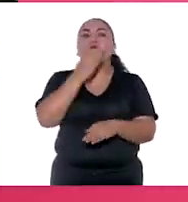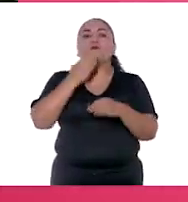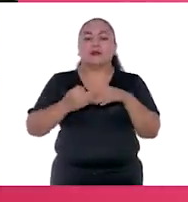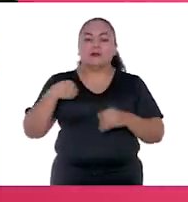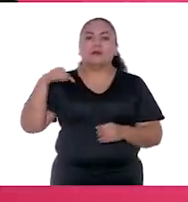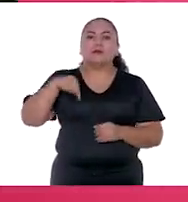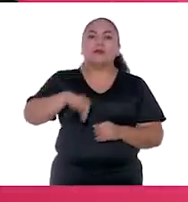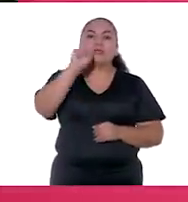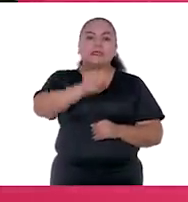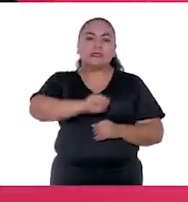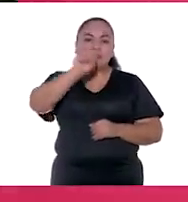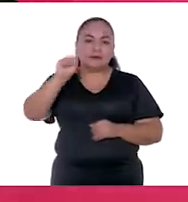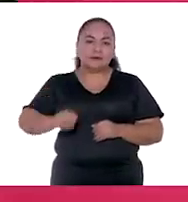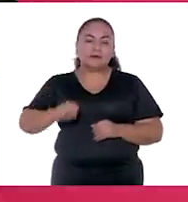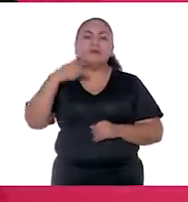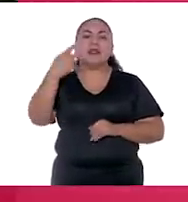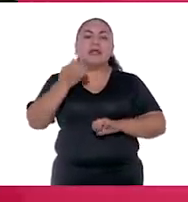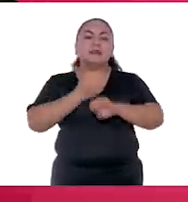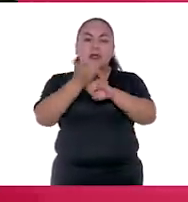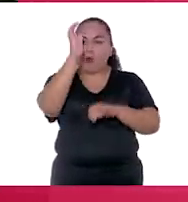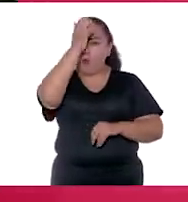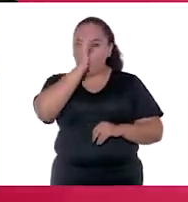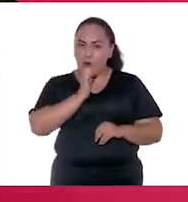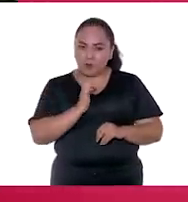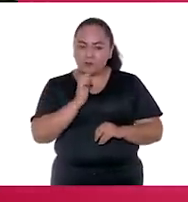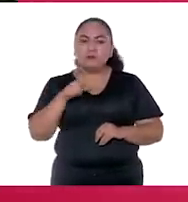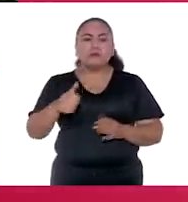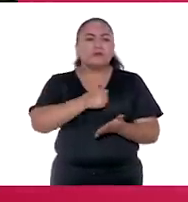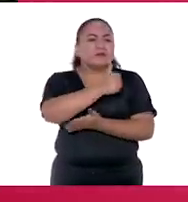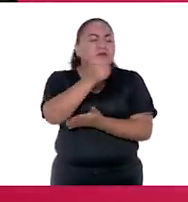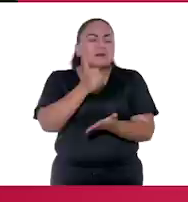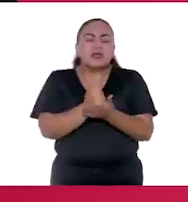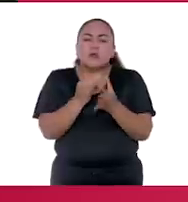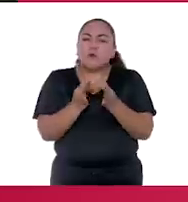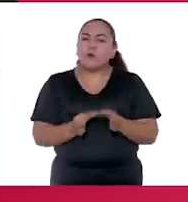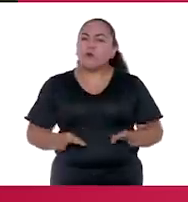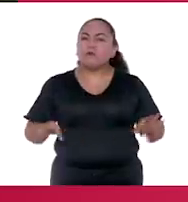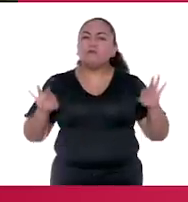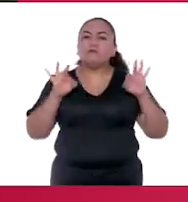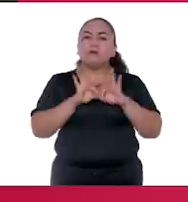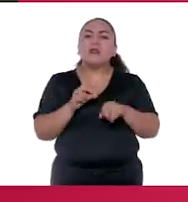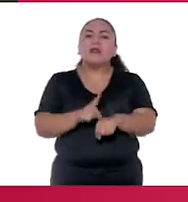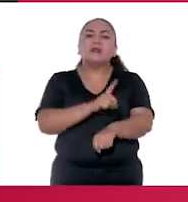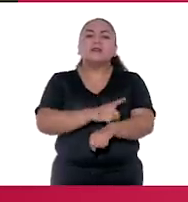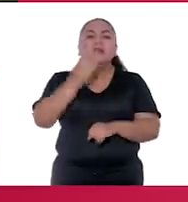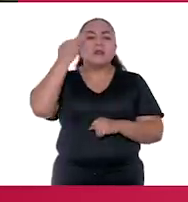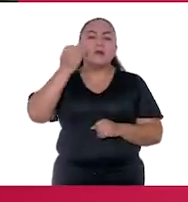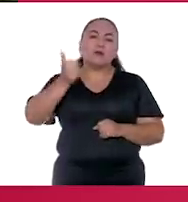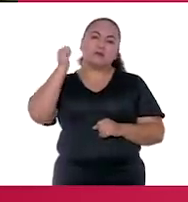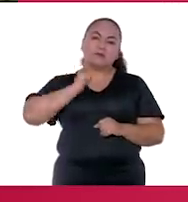Saltillo, capital del estado de Coahuila, que ha sido una ciudad muy importante desde la época de la colonia.